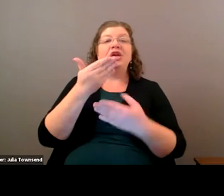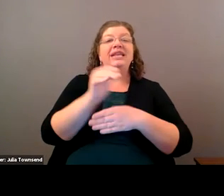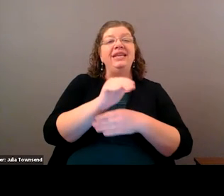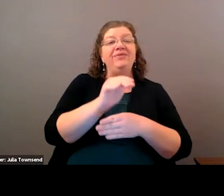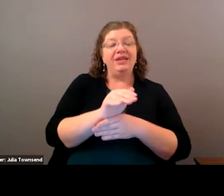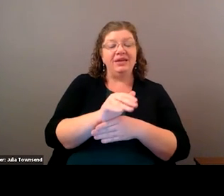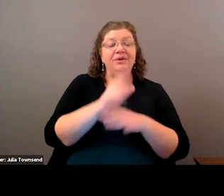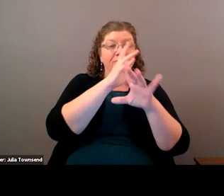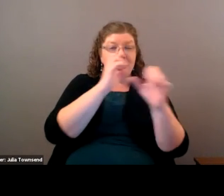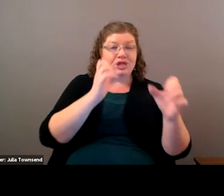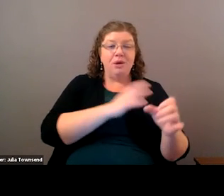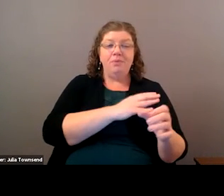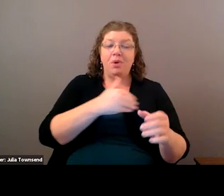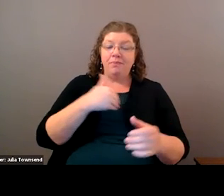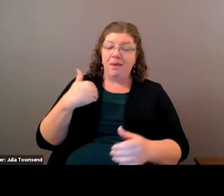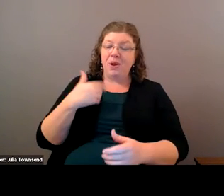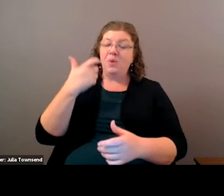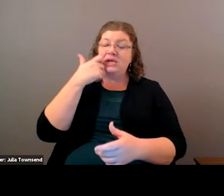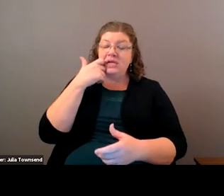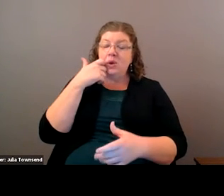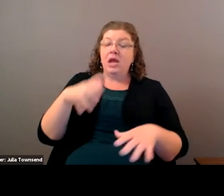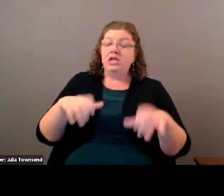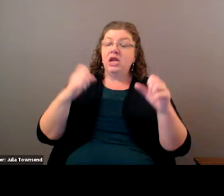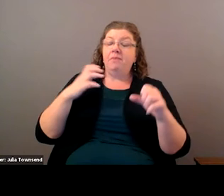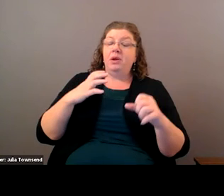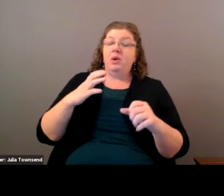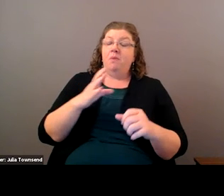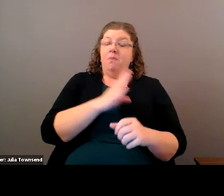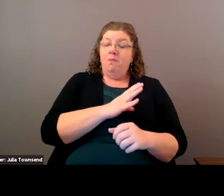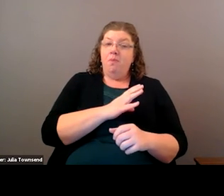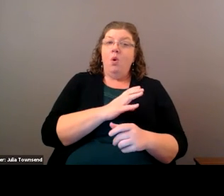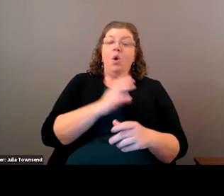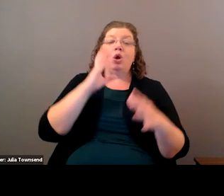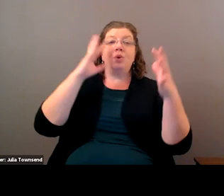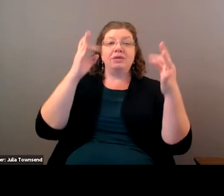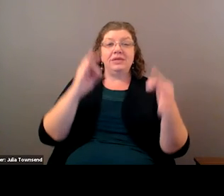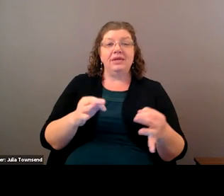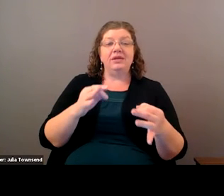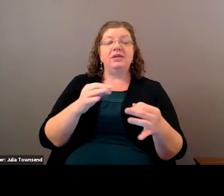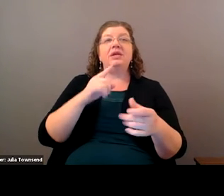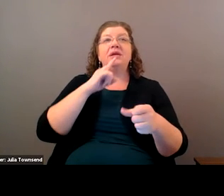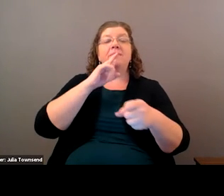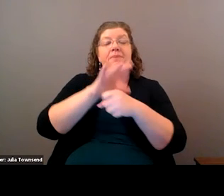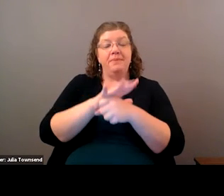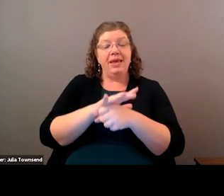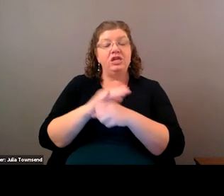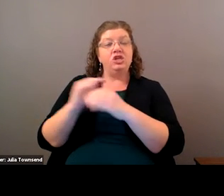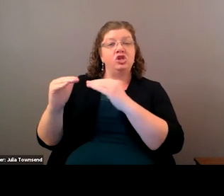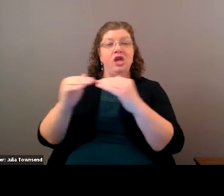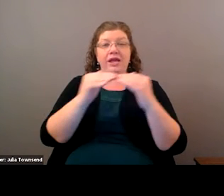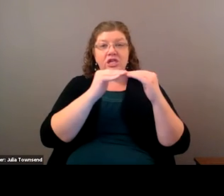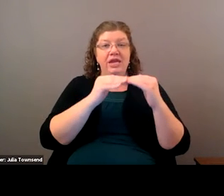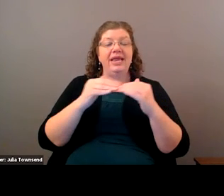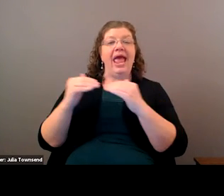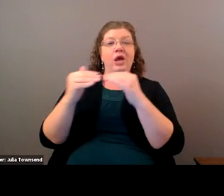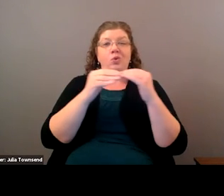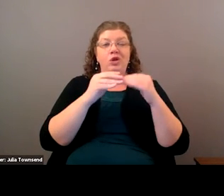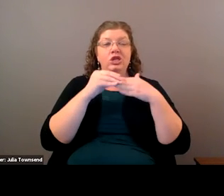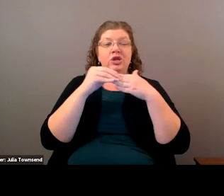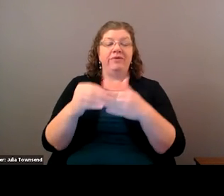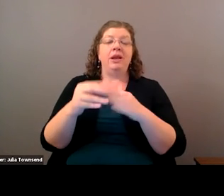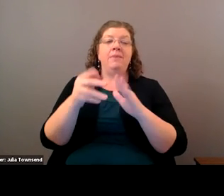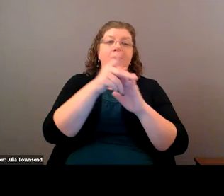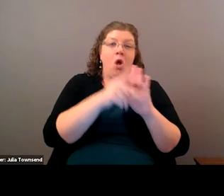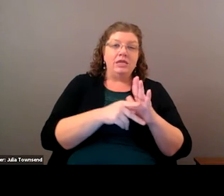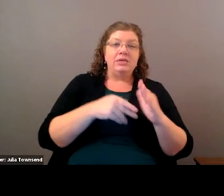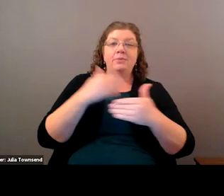Sí, buenas noches a todos. Recientemente, el Consejo aprobó una resolución para apoyar la